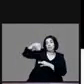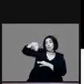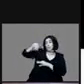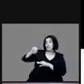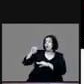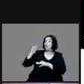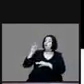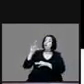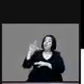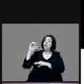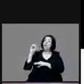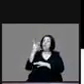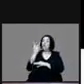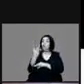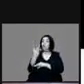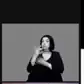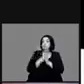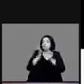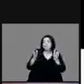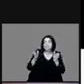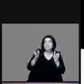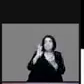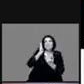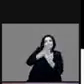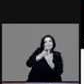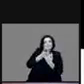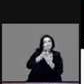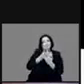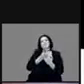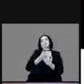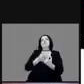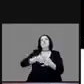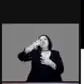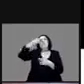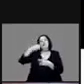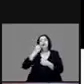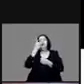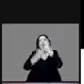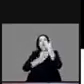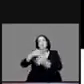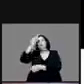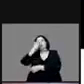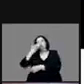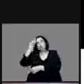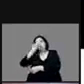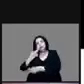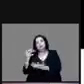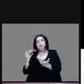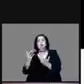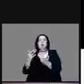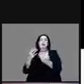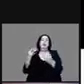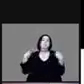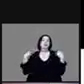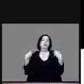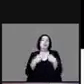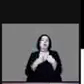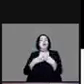sesión intermedia en la que justo vamos a dar algunos comentarios la maestra Beatriz va a estar con ustedes